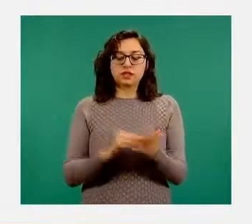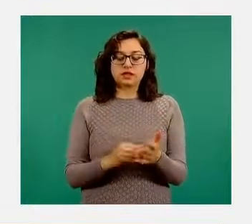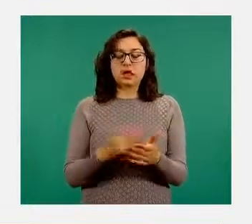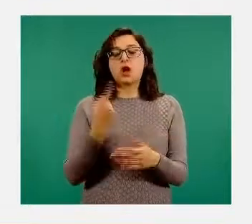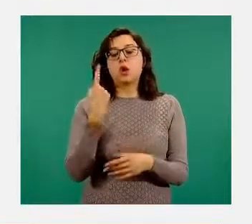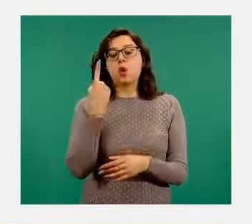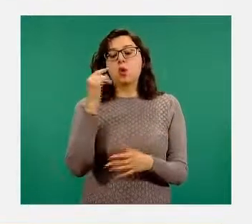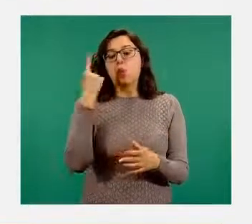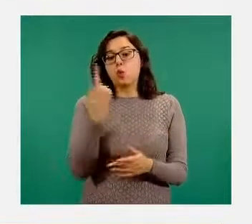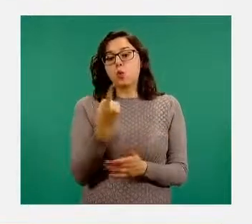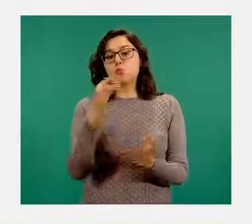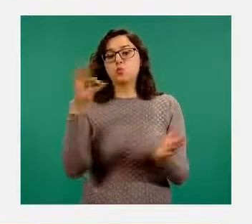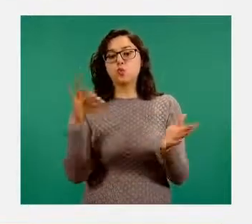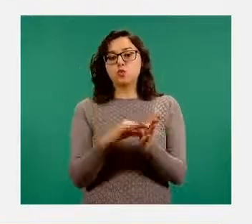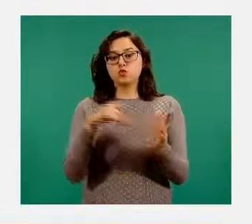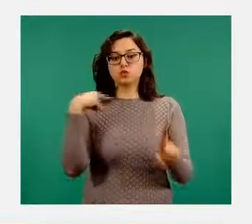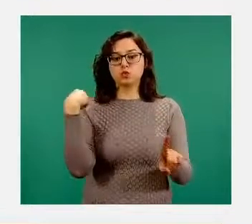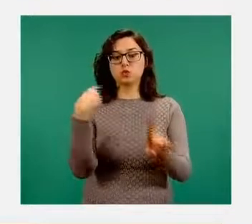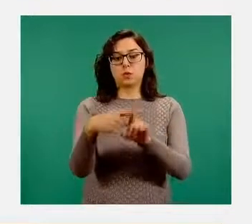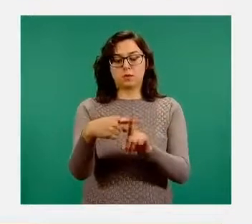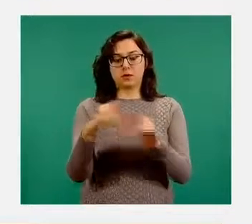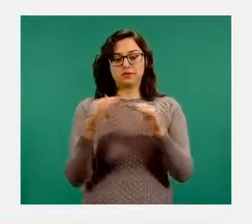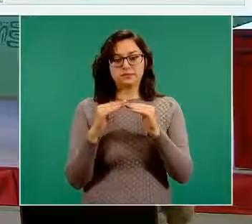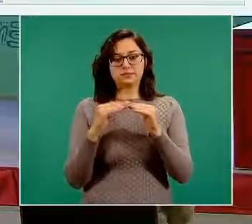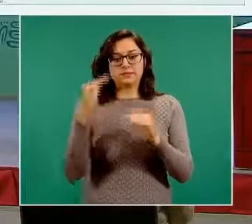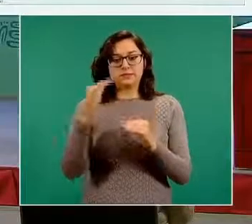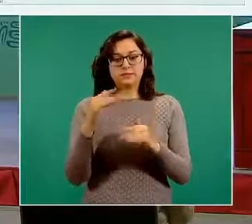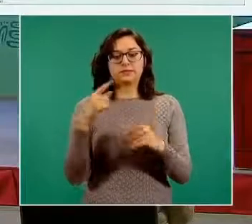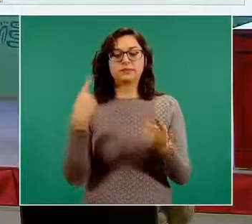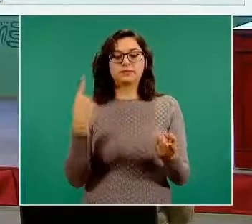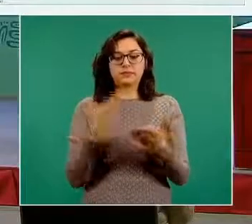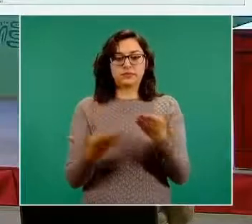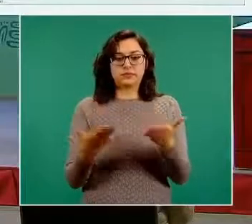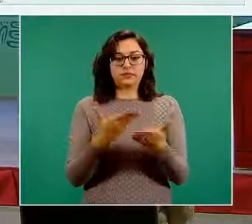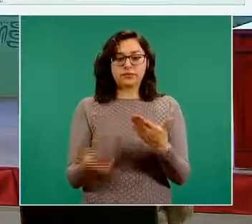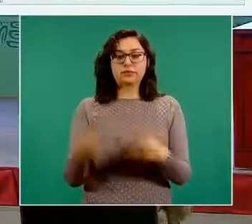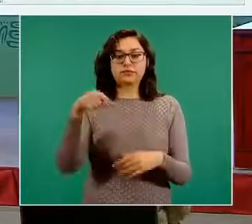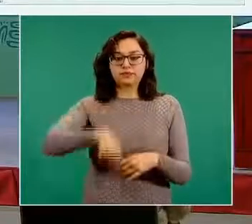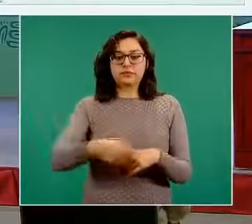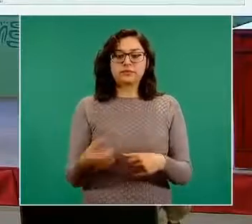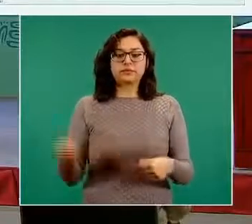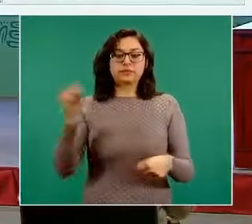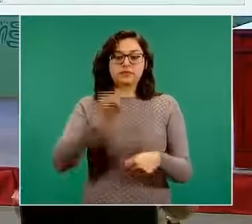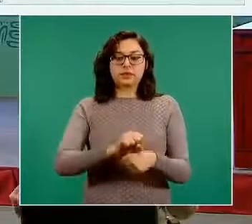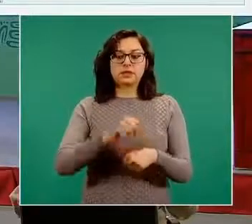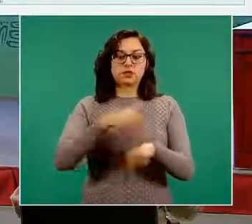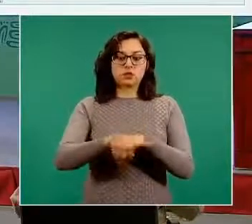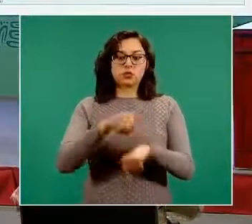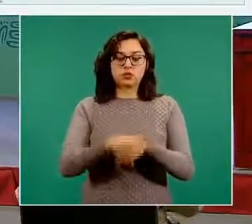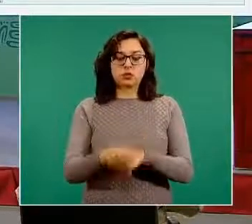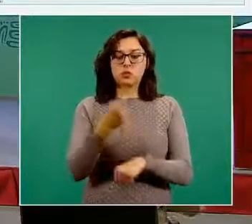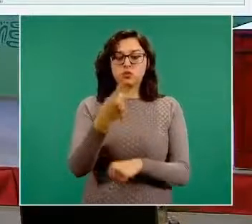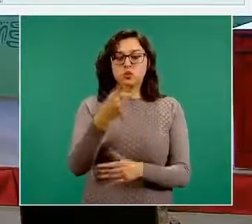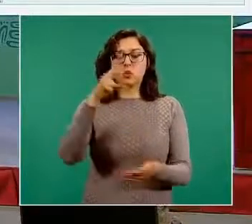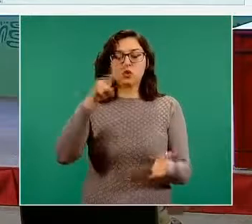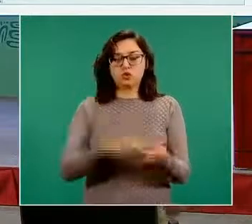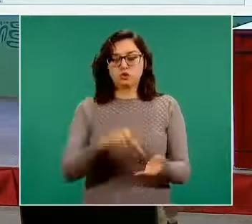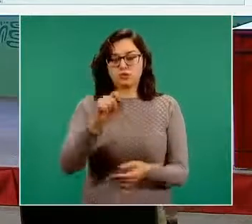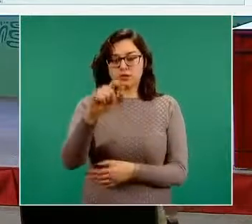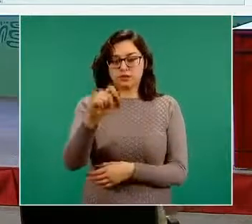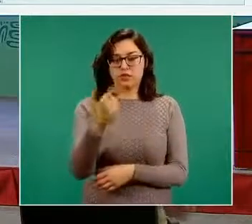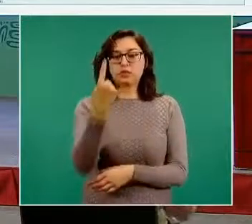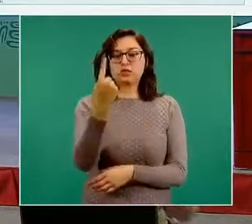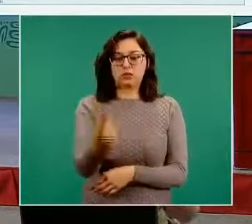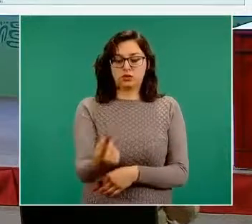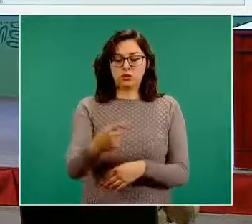porcentual, precisamente el incremento con el que estamos aquí en la semana ya número 1, 2021, que se empezó a graficar